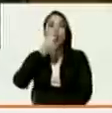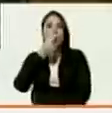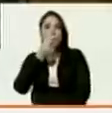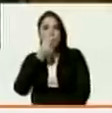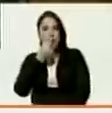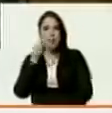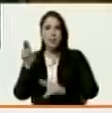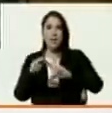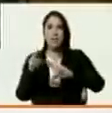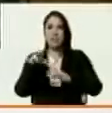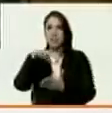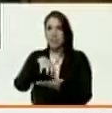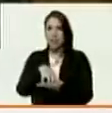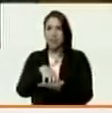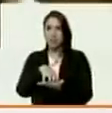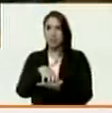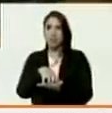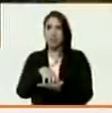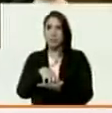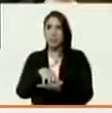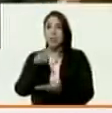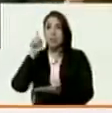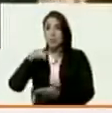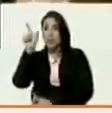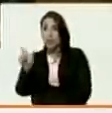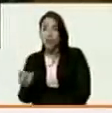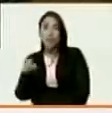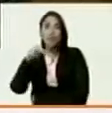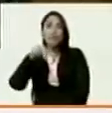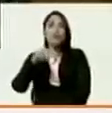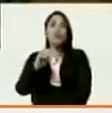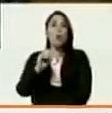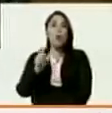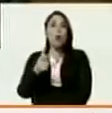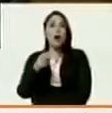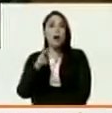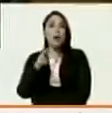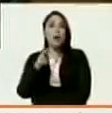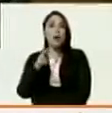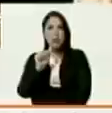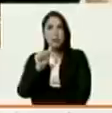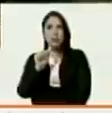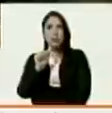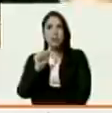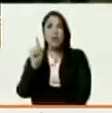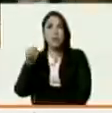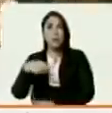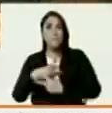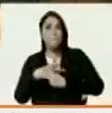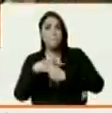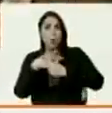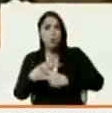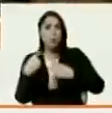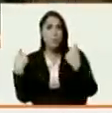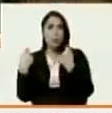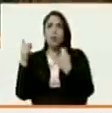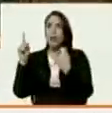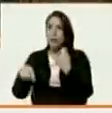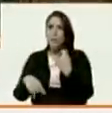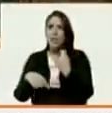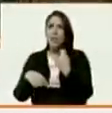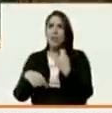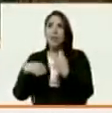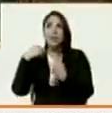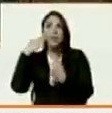Táchira. El señor Noriega es Noguera. Junta Popular, dirigente, que son negritos,